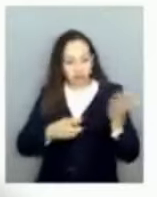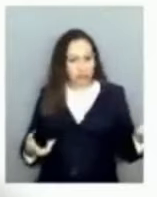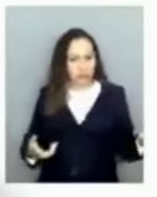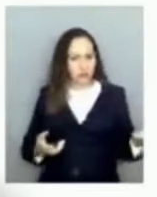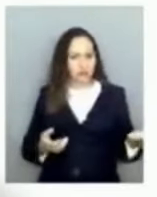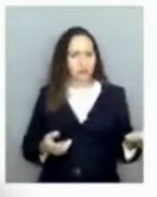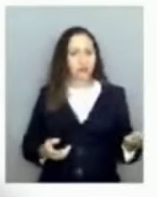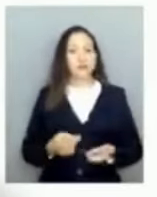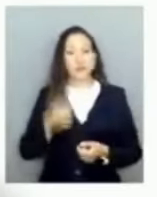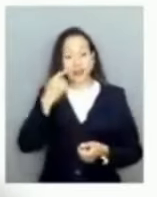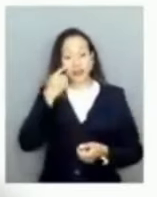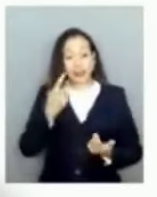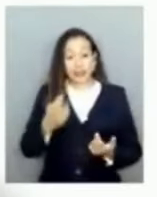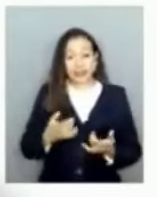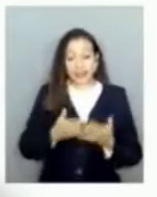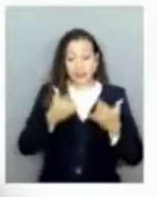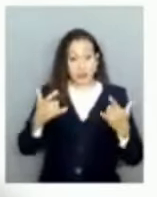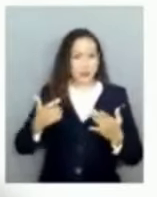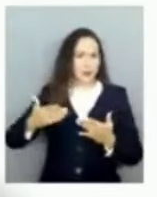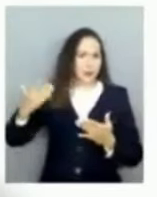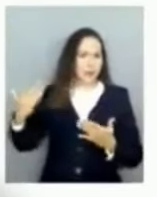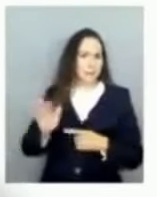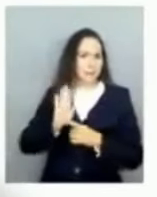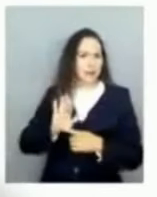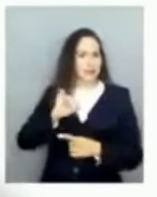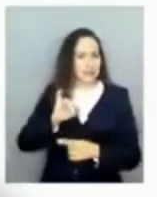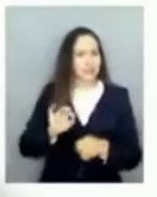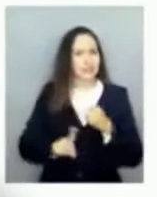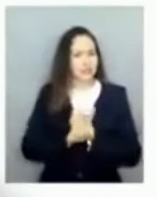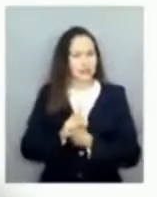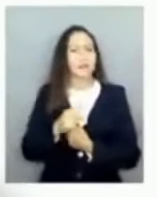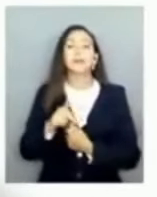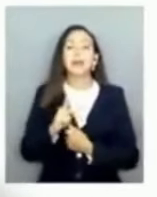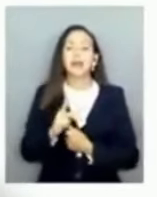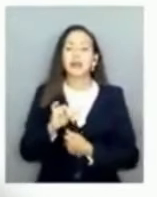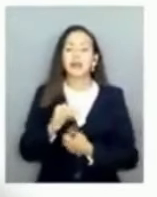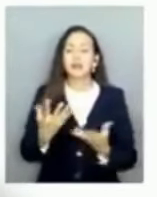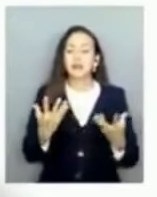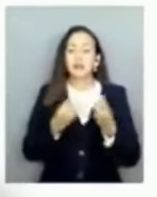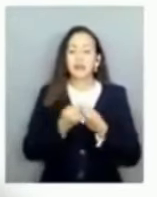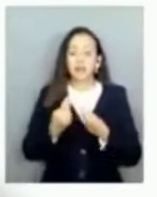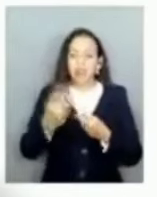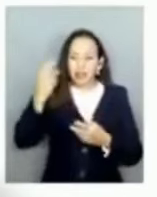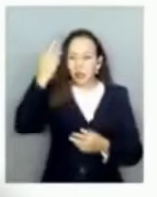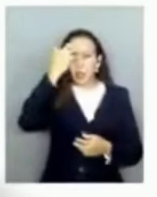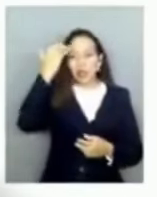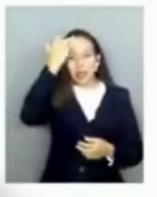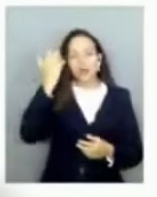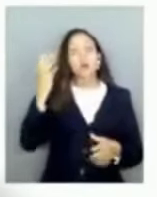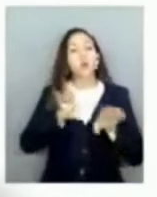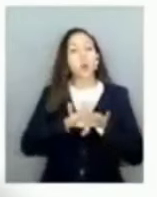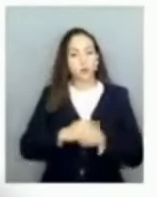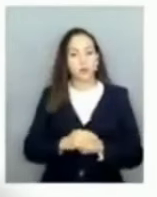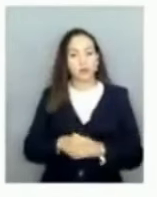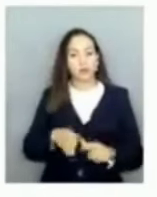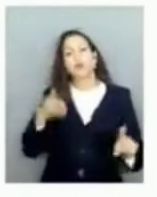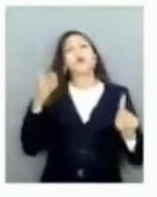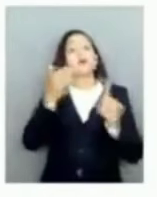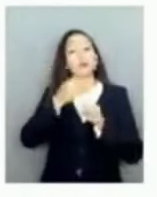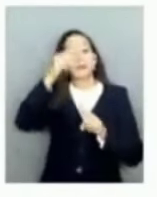tal trascendencia Esta debe de ser fruto de un diagnóstico basado en información objetiva